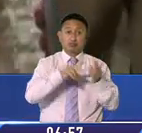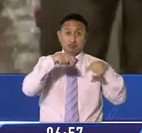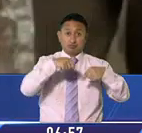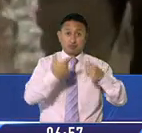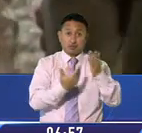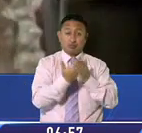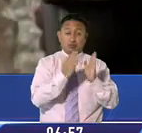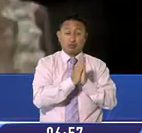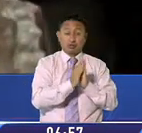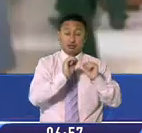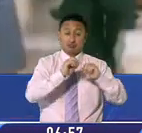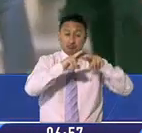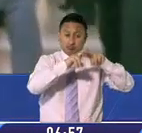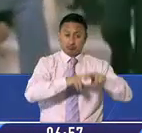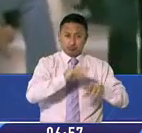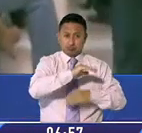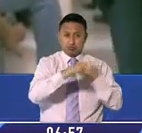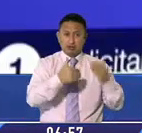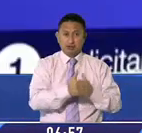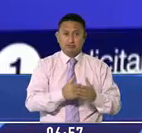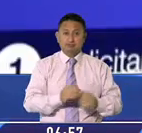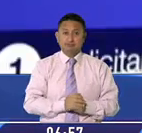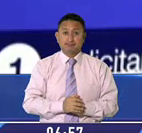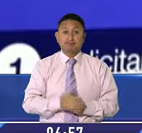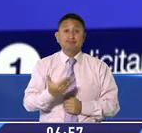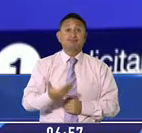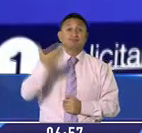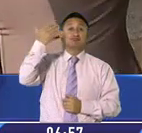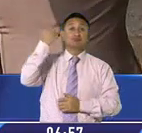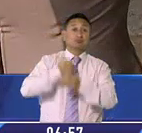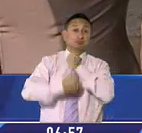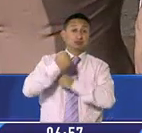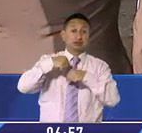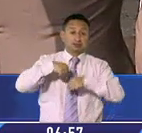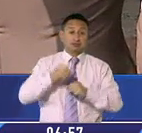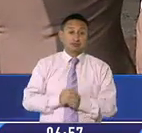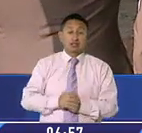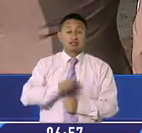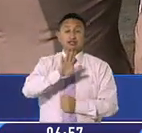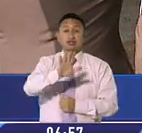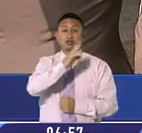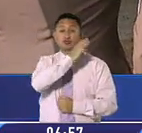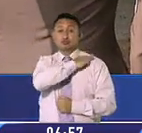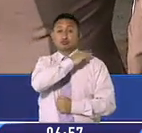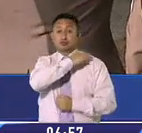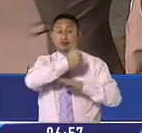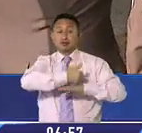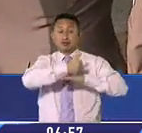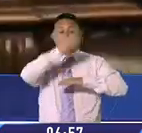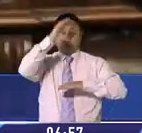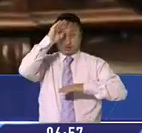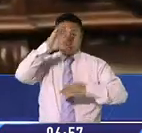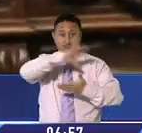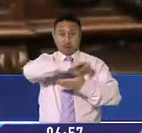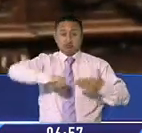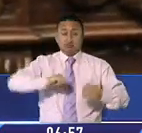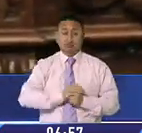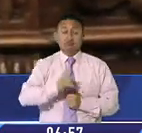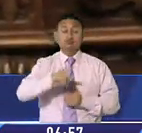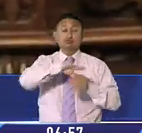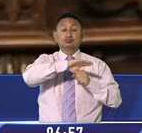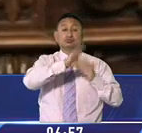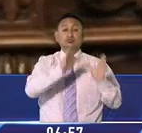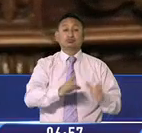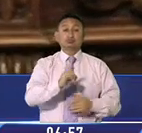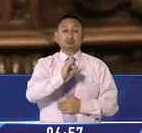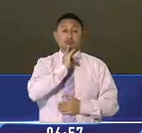En el mes de diciembre del año pasado, las visas fueron retiradas a 5 generales de la Policía Nacional. El embajador de Estados Unidos en nuestro país dijo